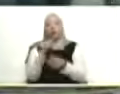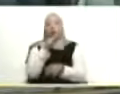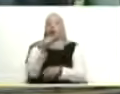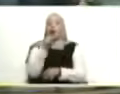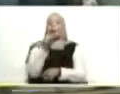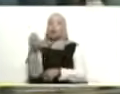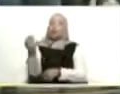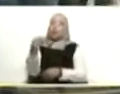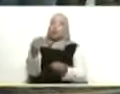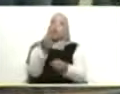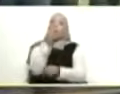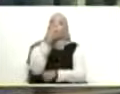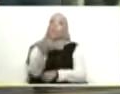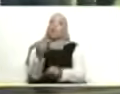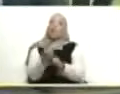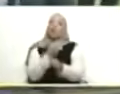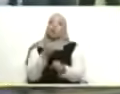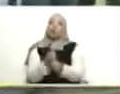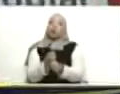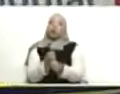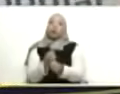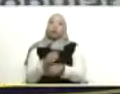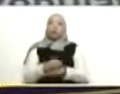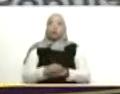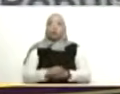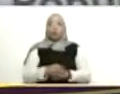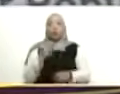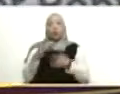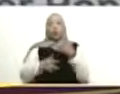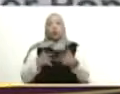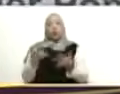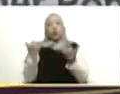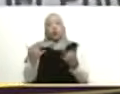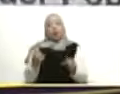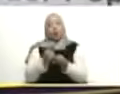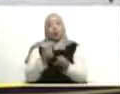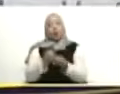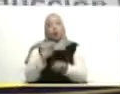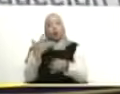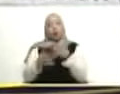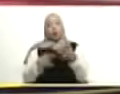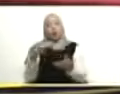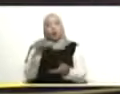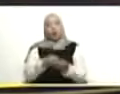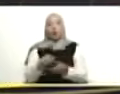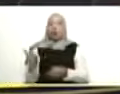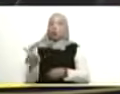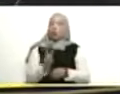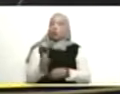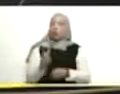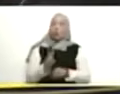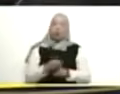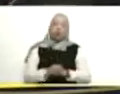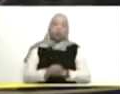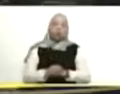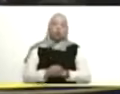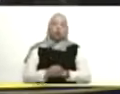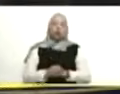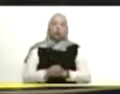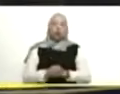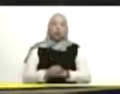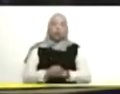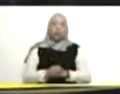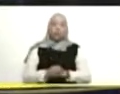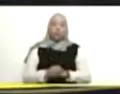anuncios. Bueno, por eso es que ustedes tienen que venir a la Expoferia aquí en el Poliedro de Caracas para que